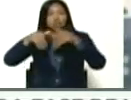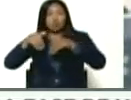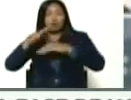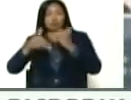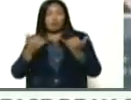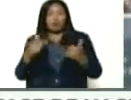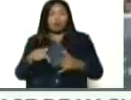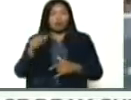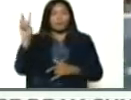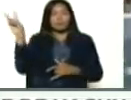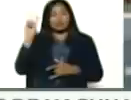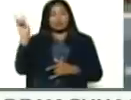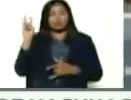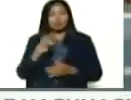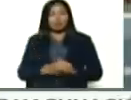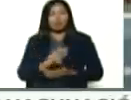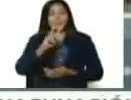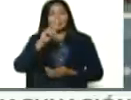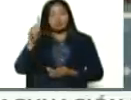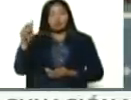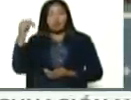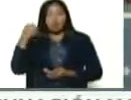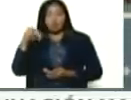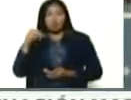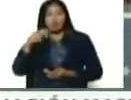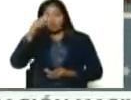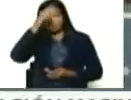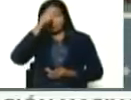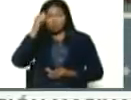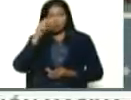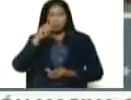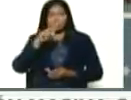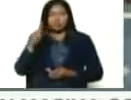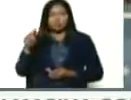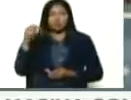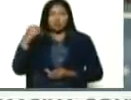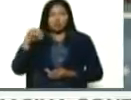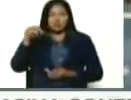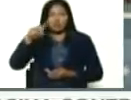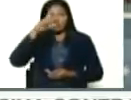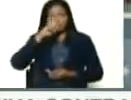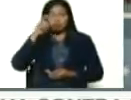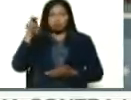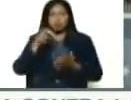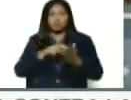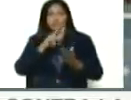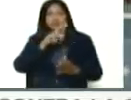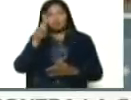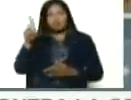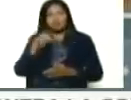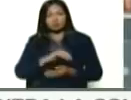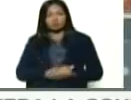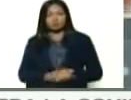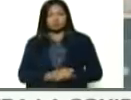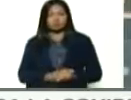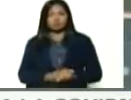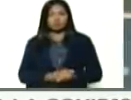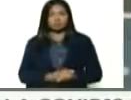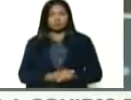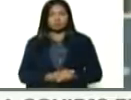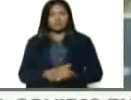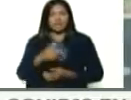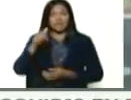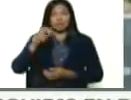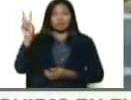venezuela el 21 de noviembre domingo 21 de noviembre de este año 2021 en